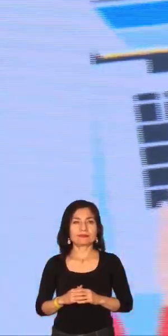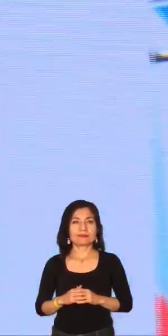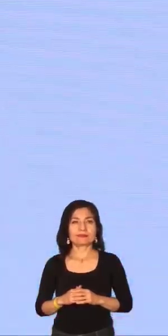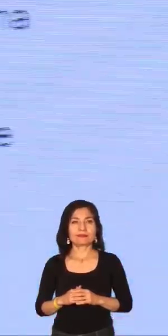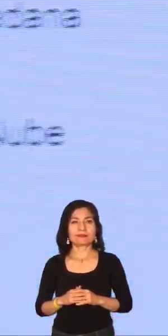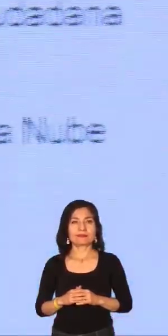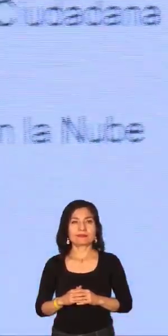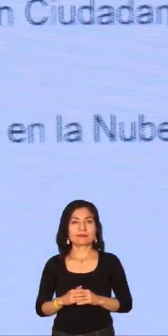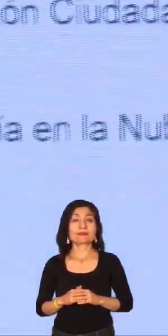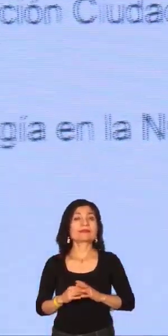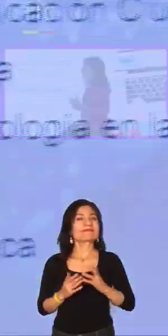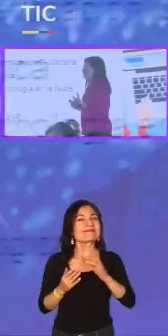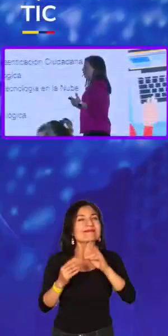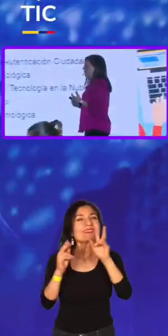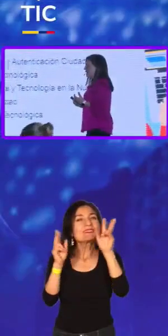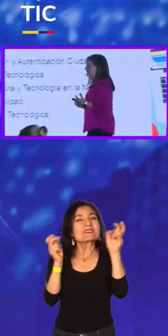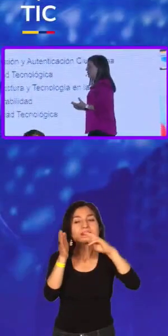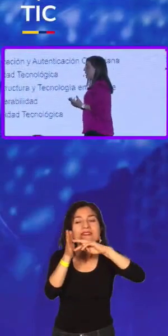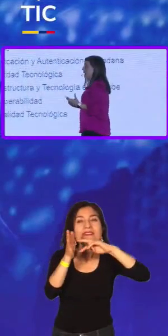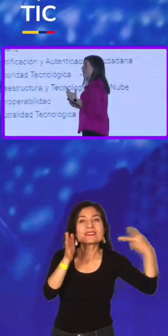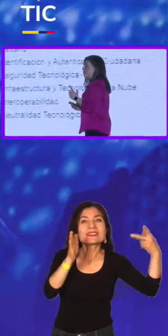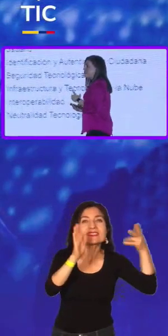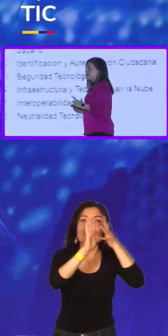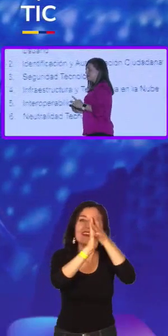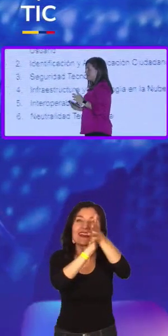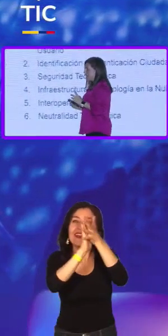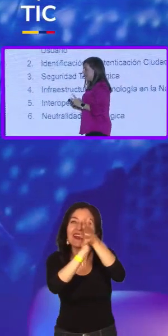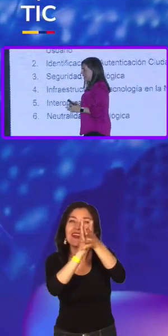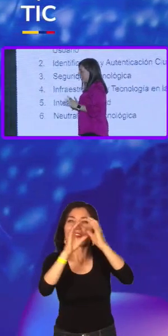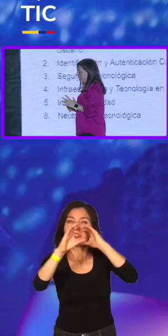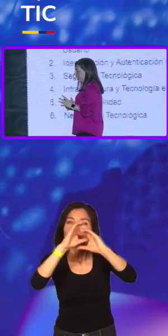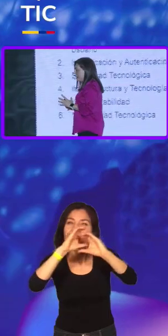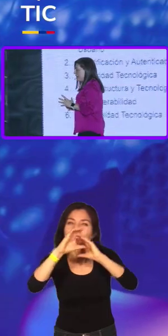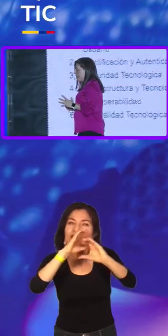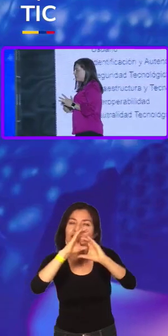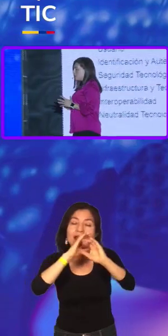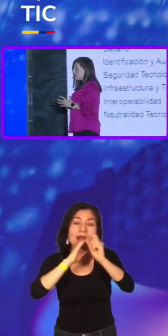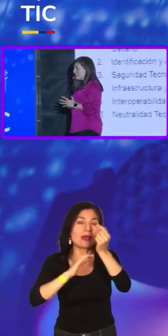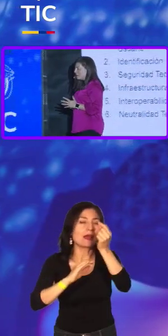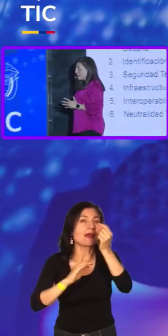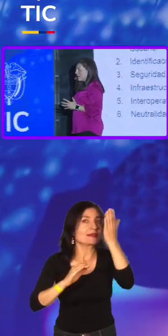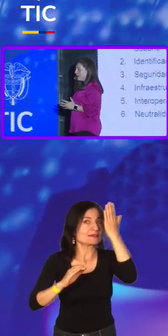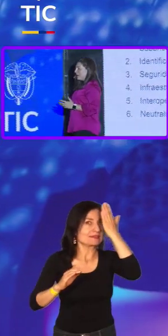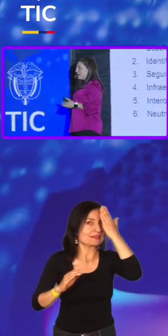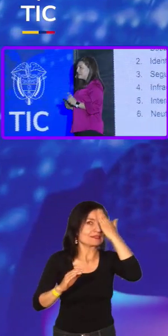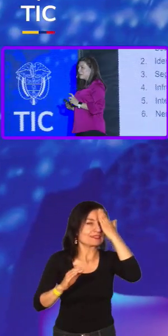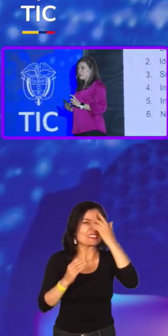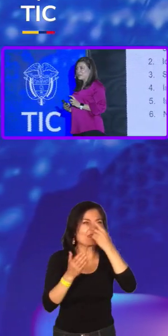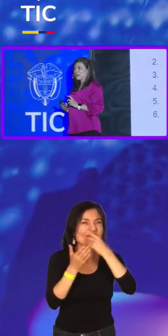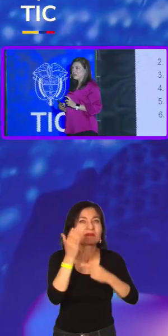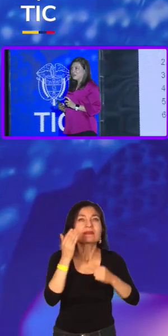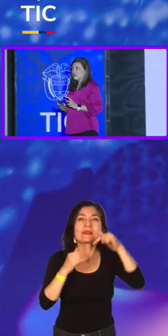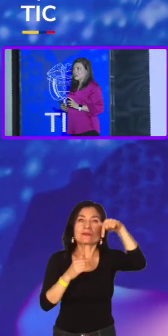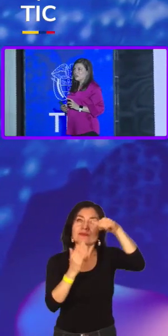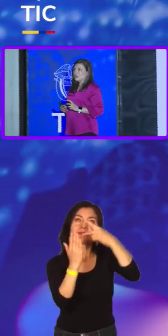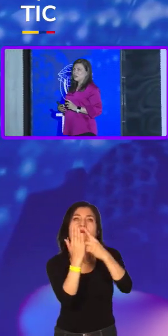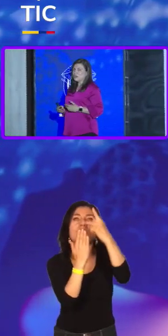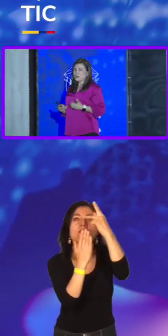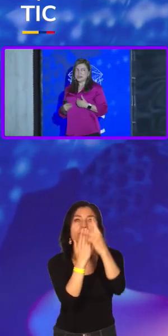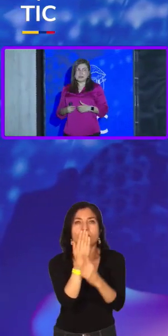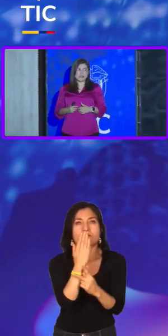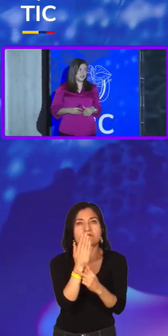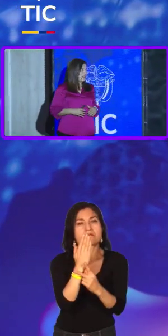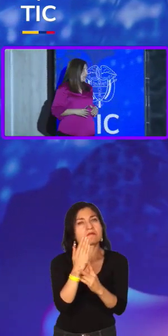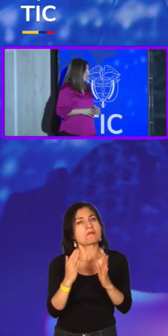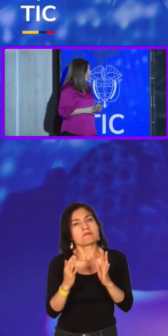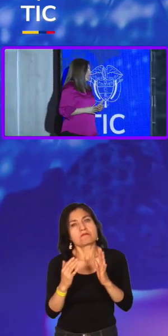Específicamente desde el punto de vista de tecnologías de información y comunicación, ¿qué debemos considerar? Y aquí les comento que en este proyecto yo